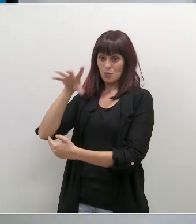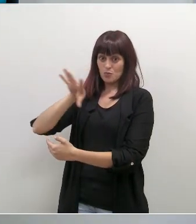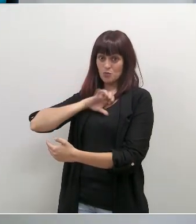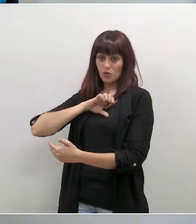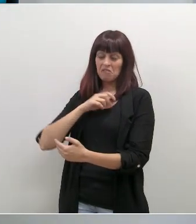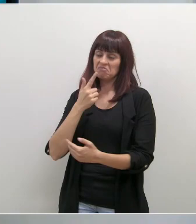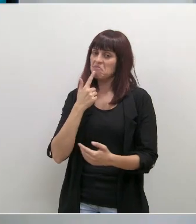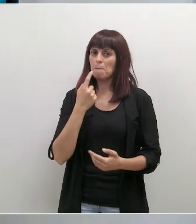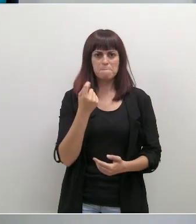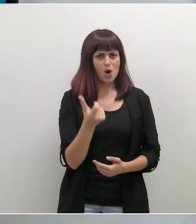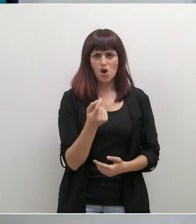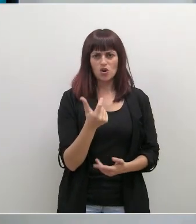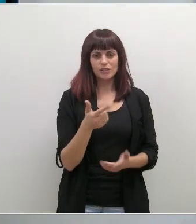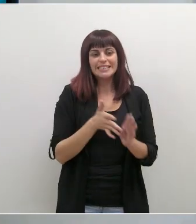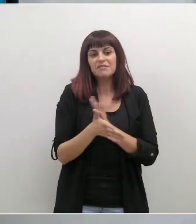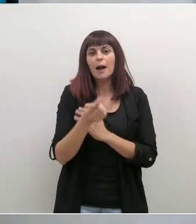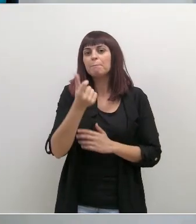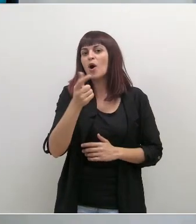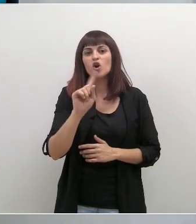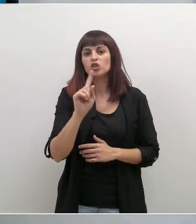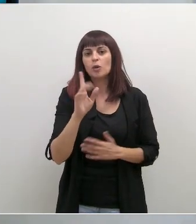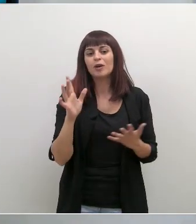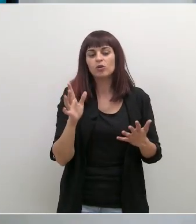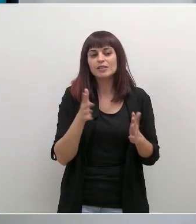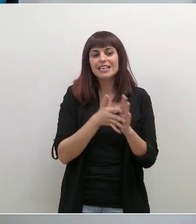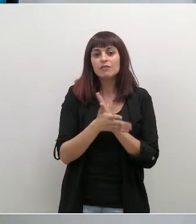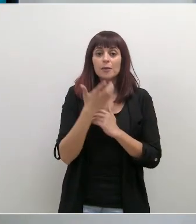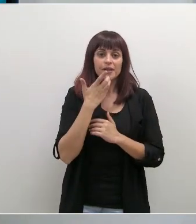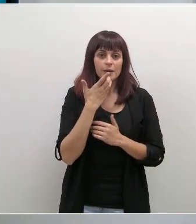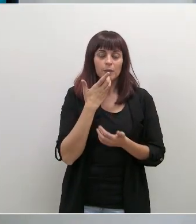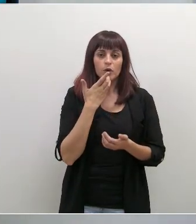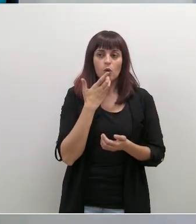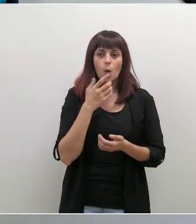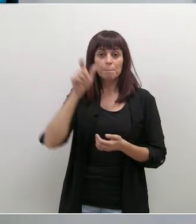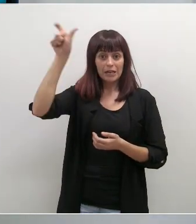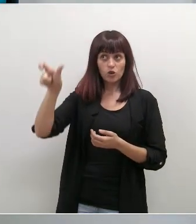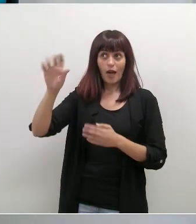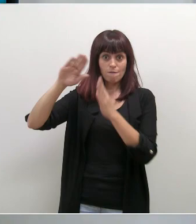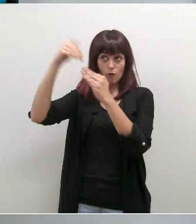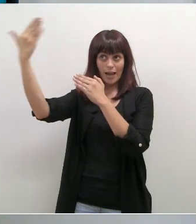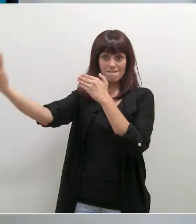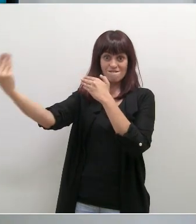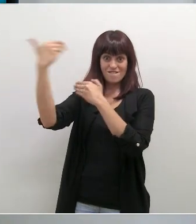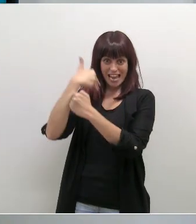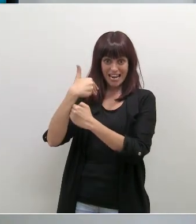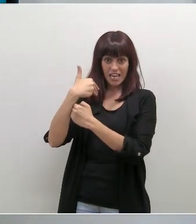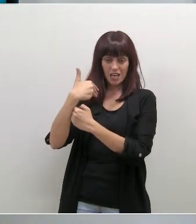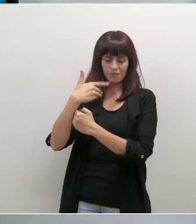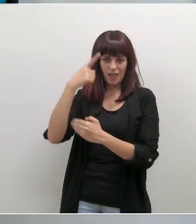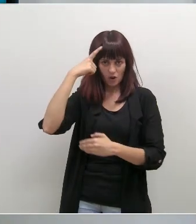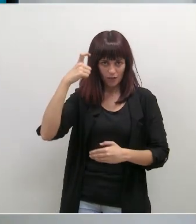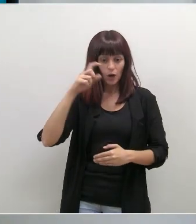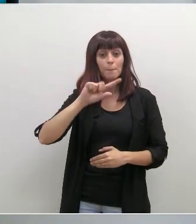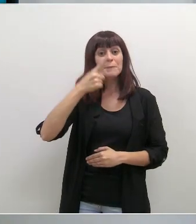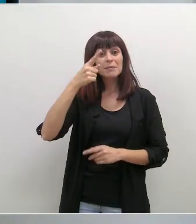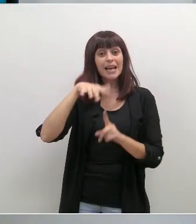importados, el tema no es que hayan pocos casos, sino lo que origina cuando viene un caso importado en cascada, ¿no? Les recuerdo que el primer